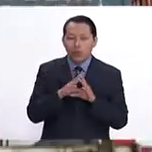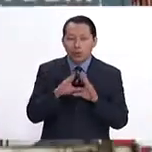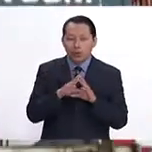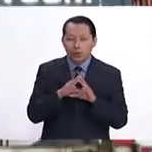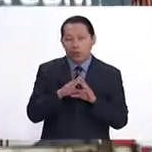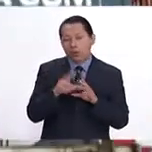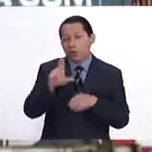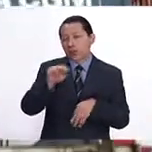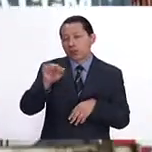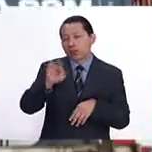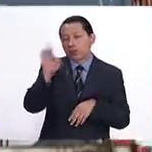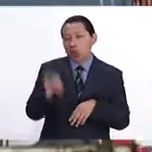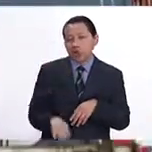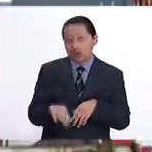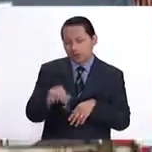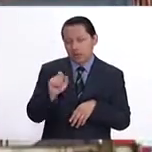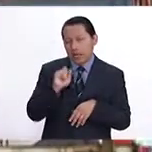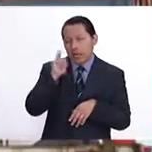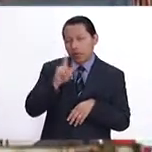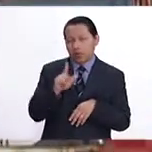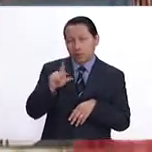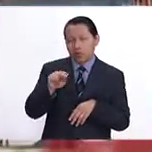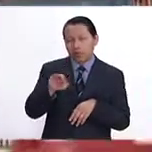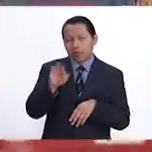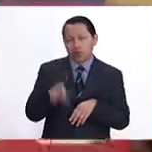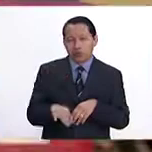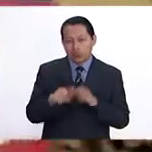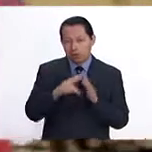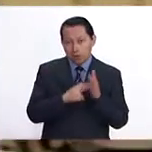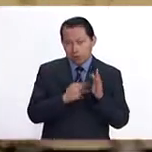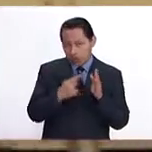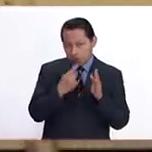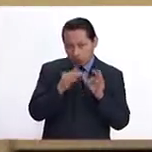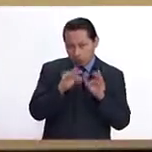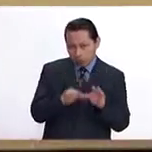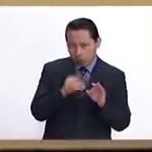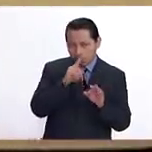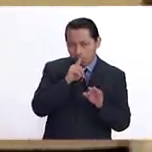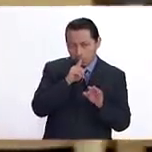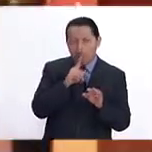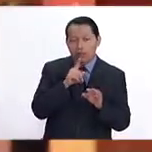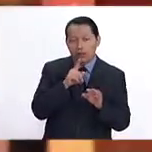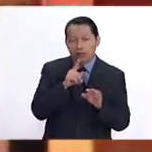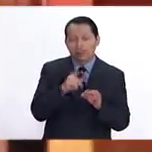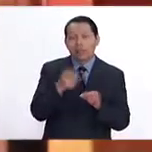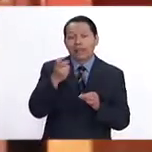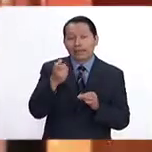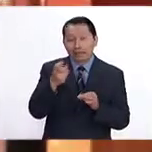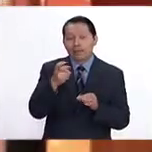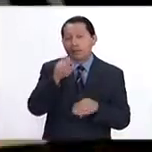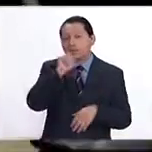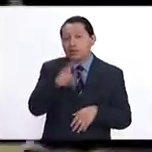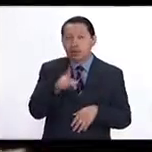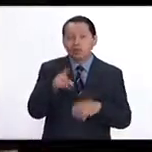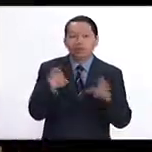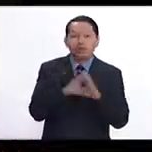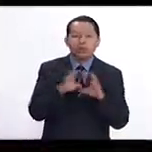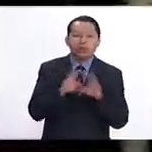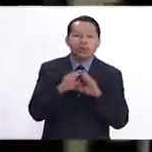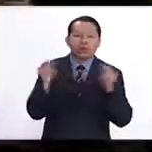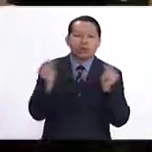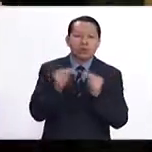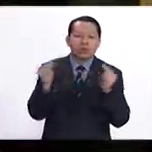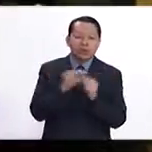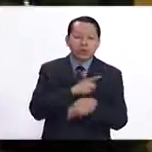menos de 80%, por decir algo. No hay una sola regla de origen que llegue a tanto. Bueno, pues eso implicaría